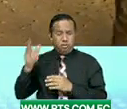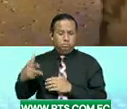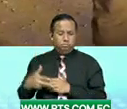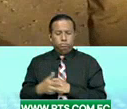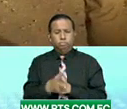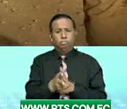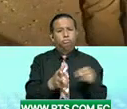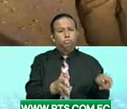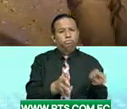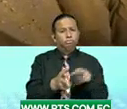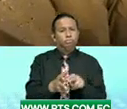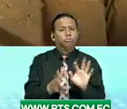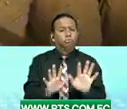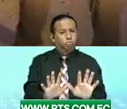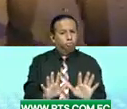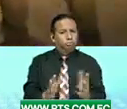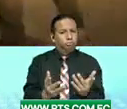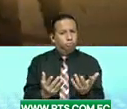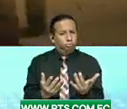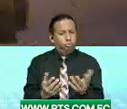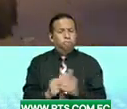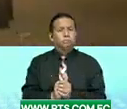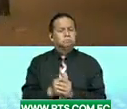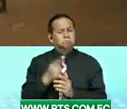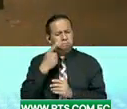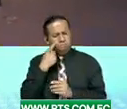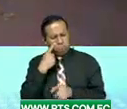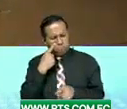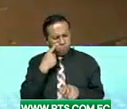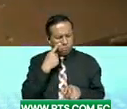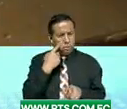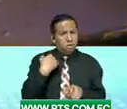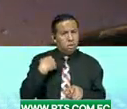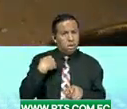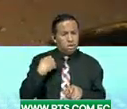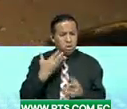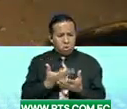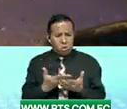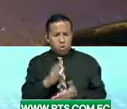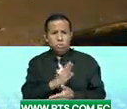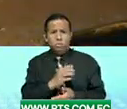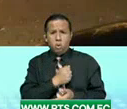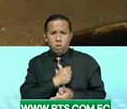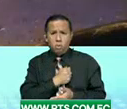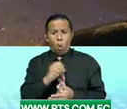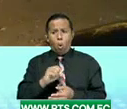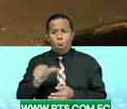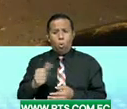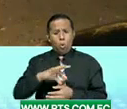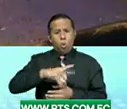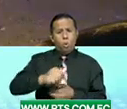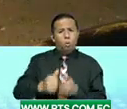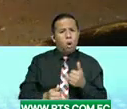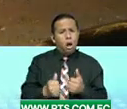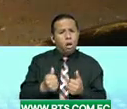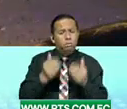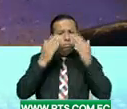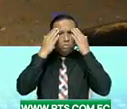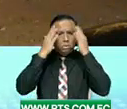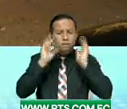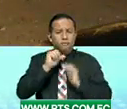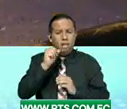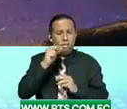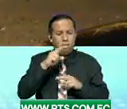levantamiento. Aún no se ha determinado si tiene sus pertenencias, si ha sido víctima de un robo, pero de lo que